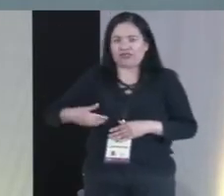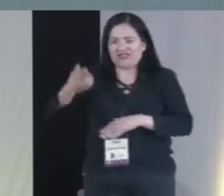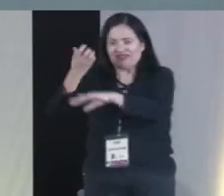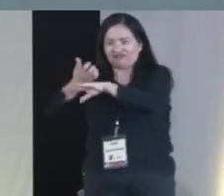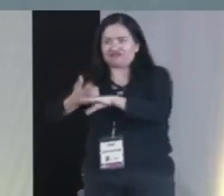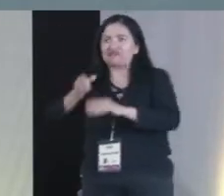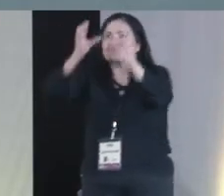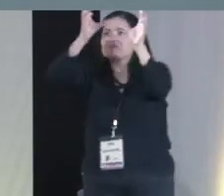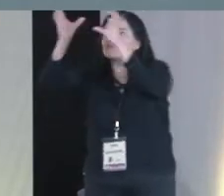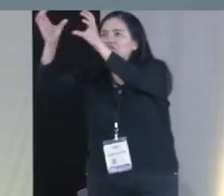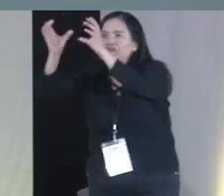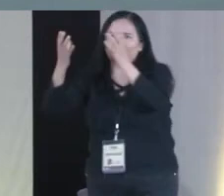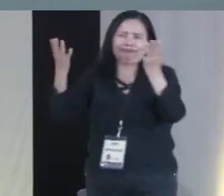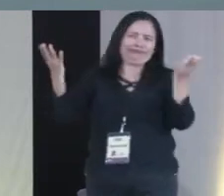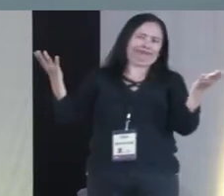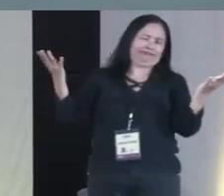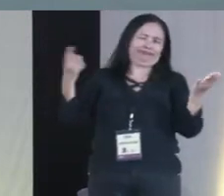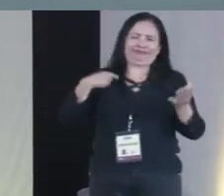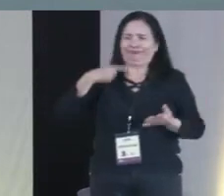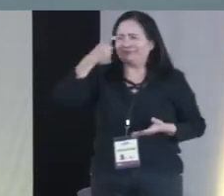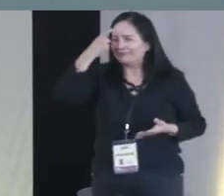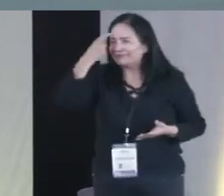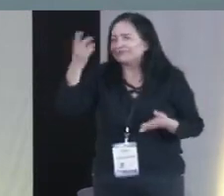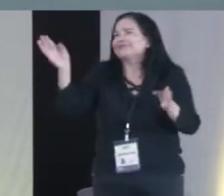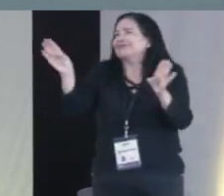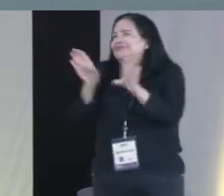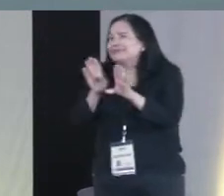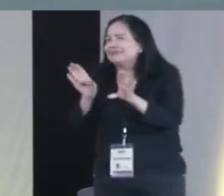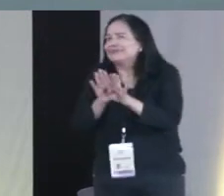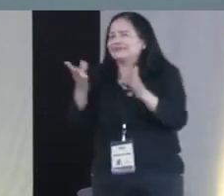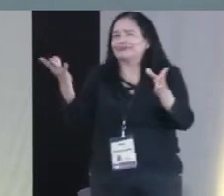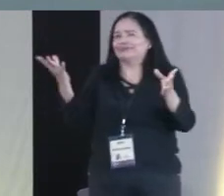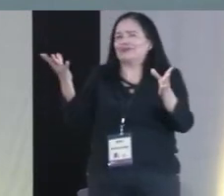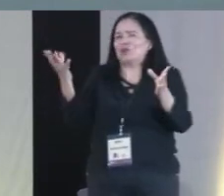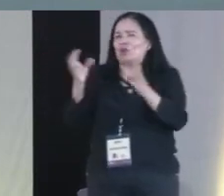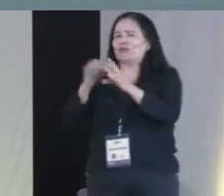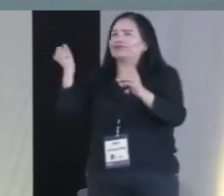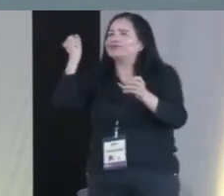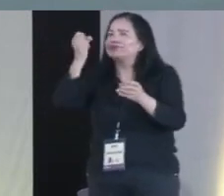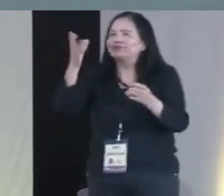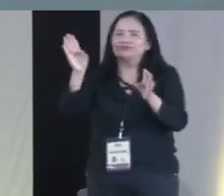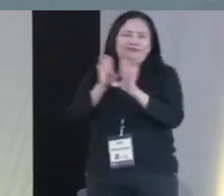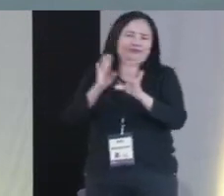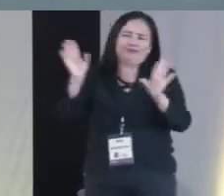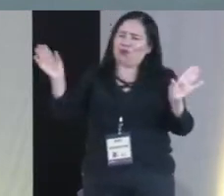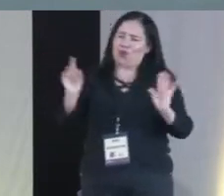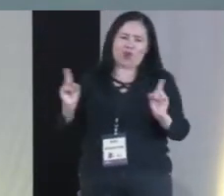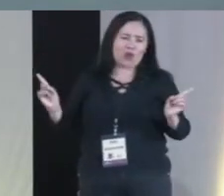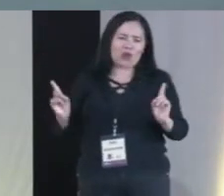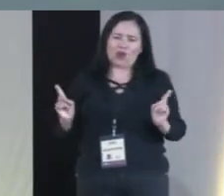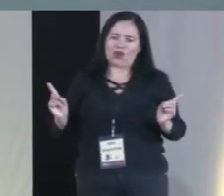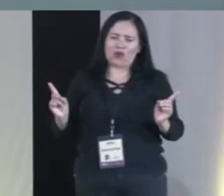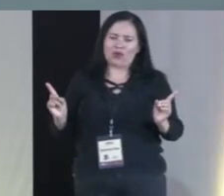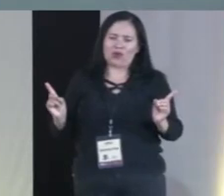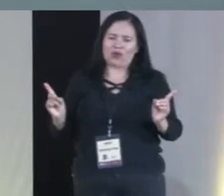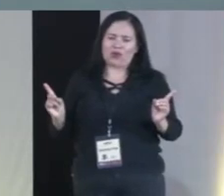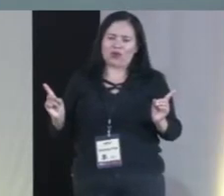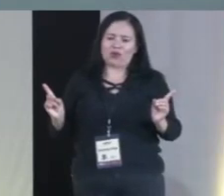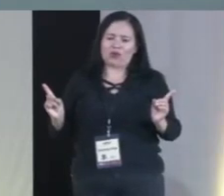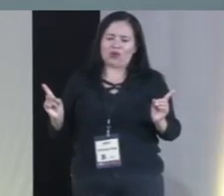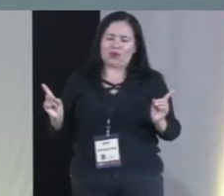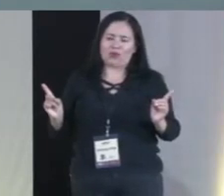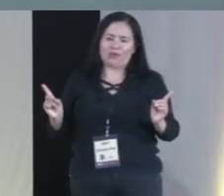más antes le van a hacer un monumento al señor que le echó el zapato a George Bush que al propio George Bush. Entonces, bueno, hay